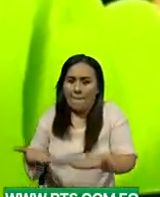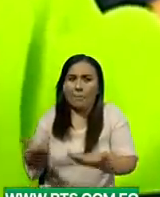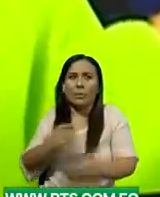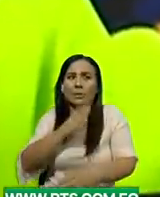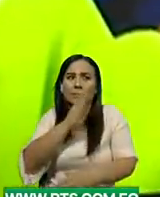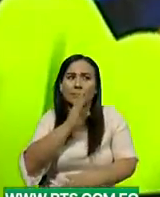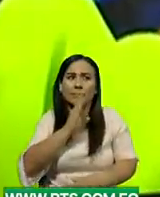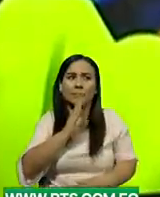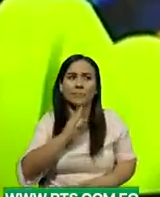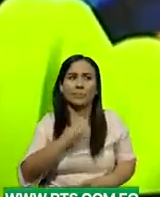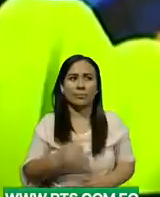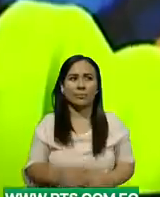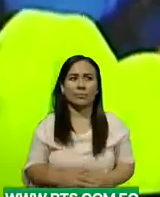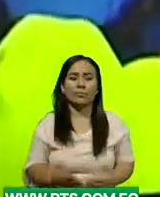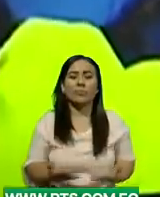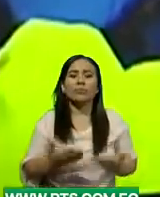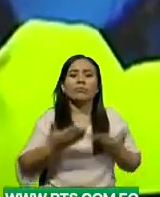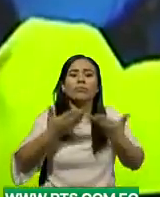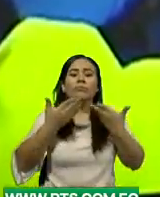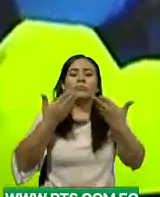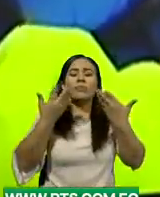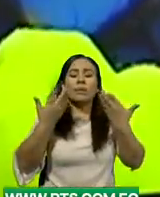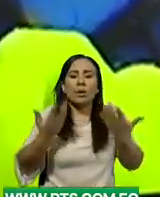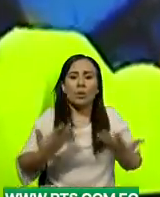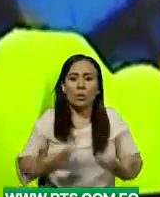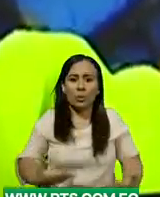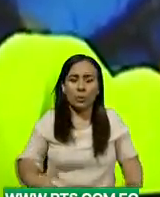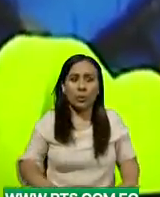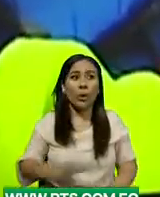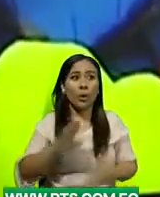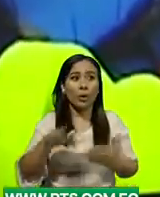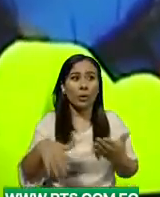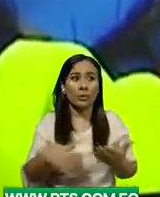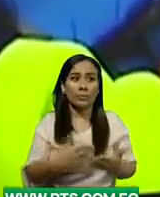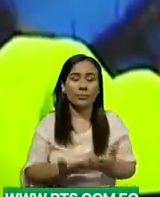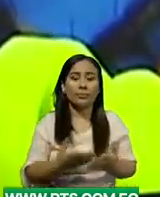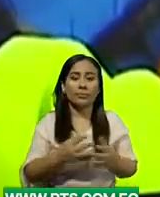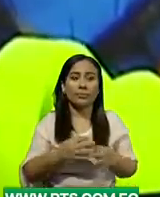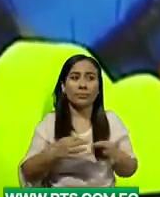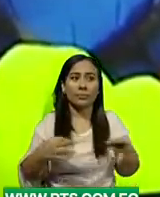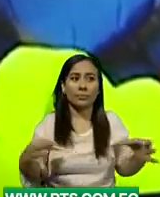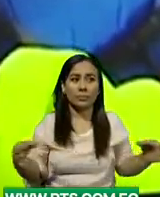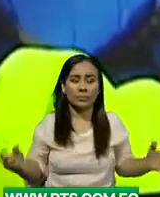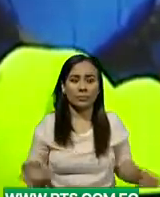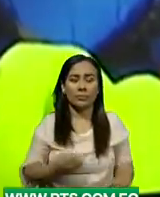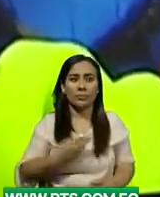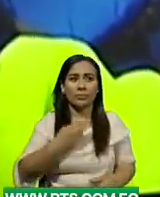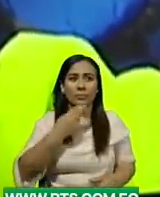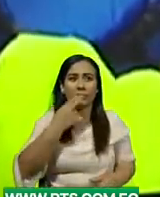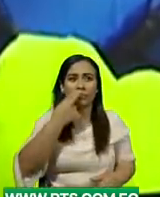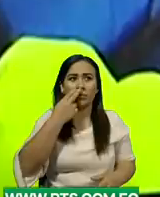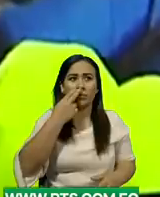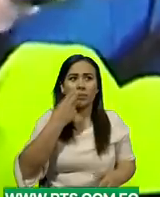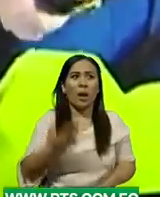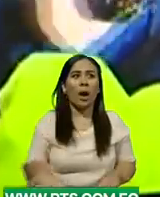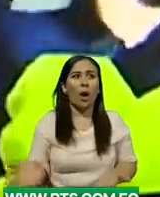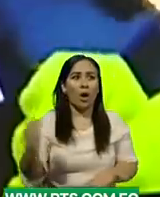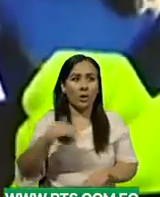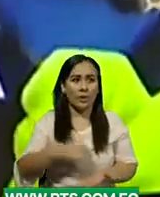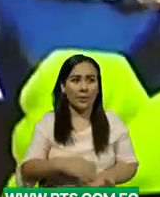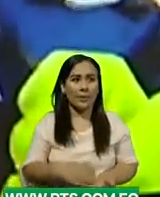nariz, solamente vas a respirar lo más profundo. Una vez que tengas todo ese aire en tus pulmones, lo botas solamente por tu boca. Vamos haciendo eso.